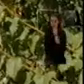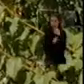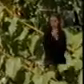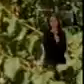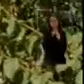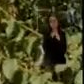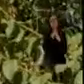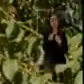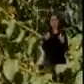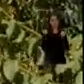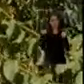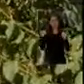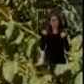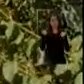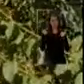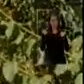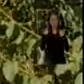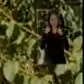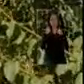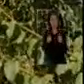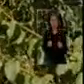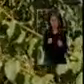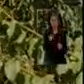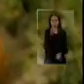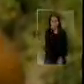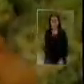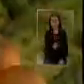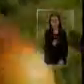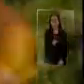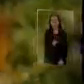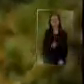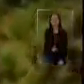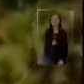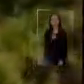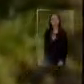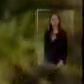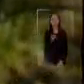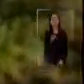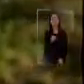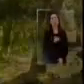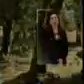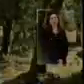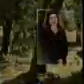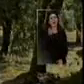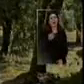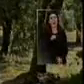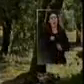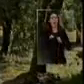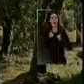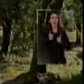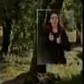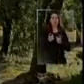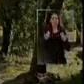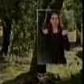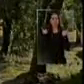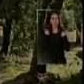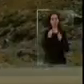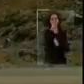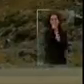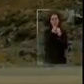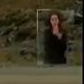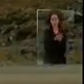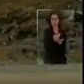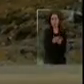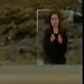alimentación, ejercicio, puede hacer que esa persona encuentre la píldora de eterna juventud, dado que hizo ejercicio y se alimentó